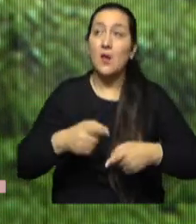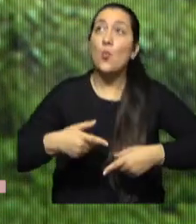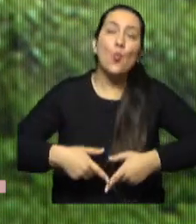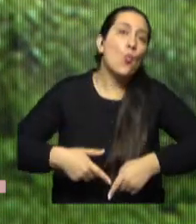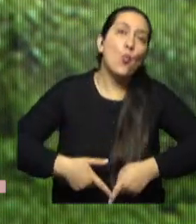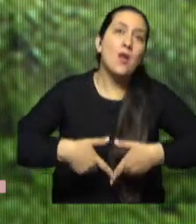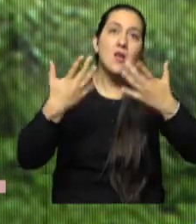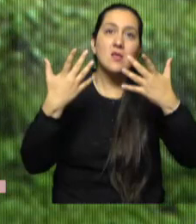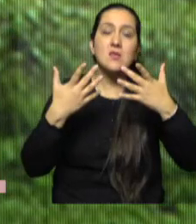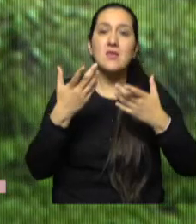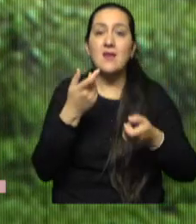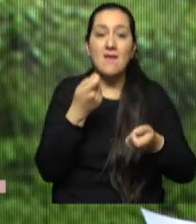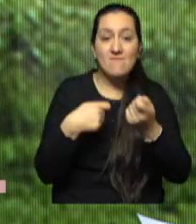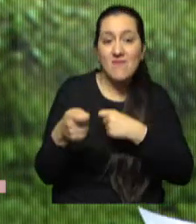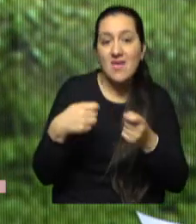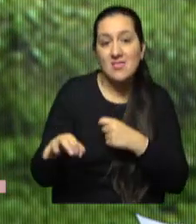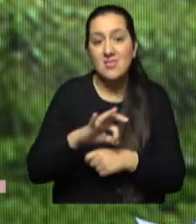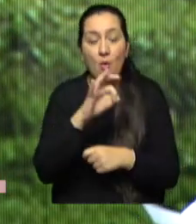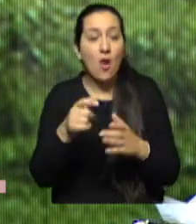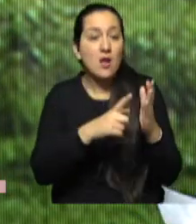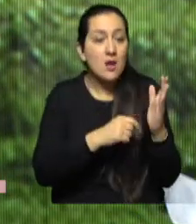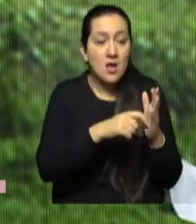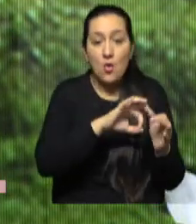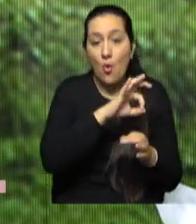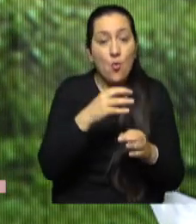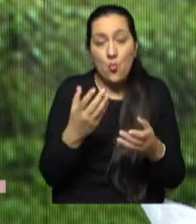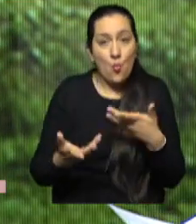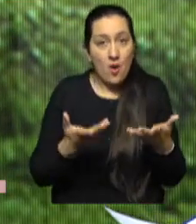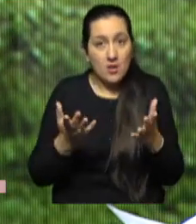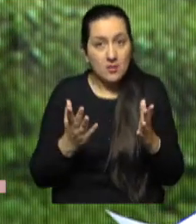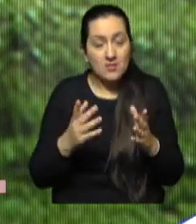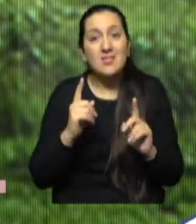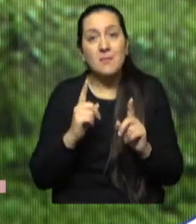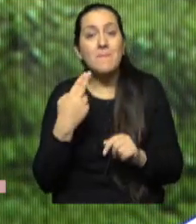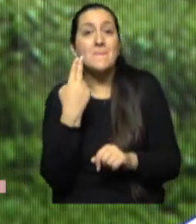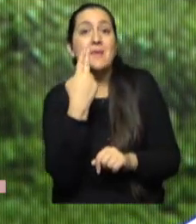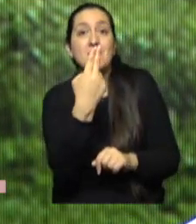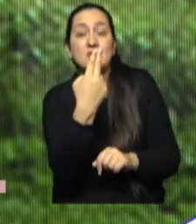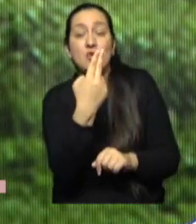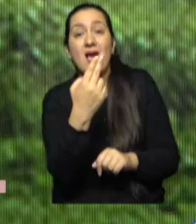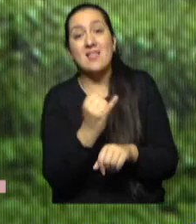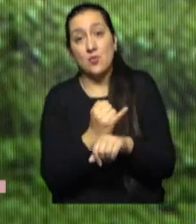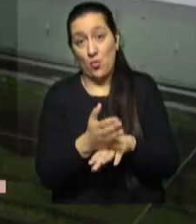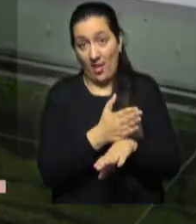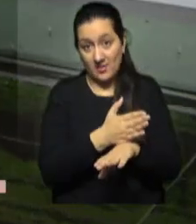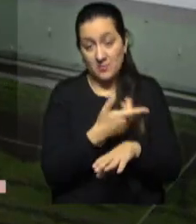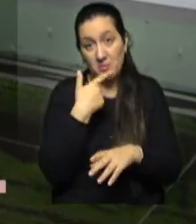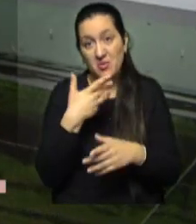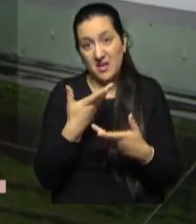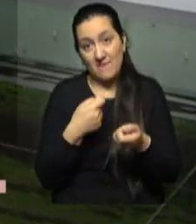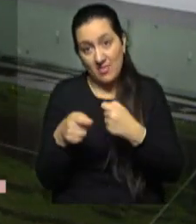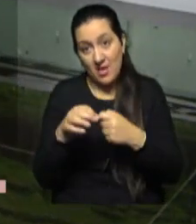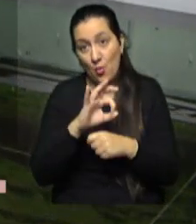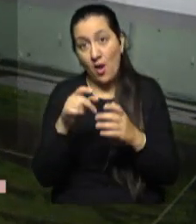de de transacción que quiere hacer sobre esa tierra tiene que pedir permiso al instituto lo único que debería hacer como lo hizo